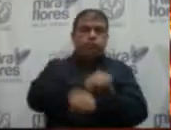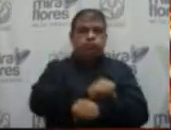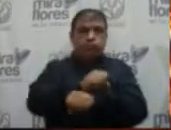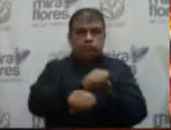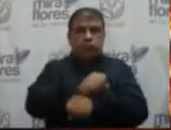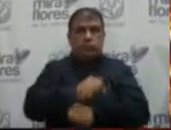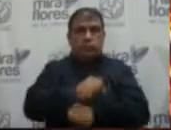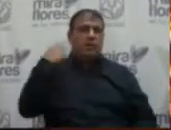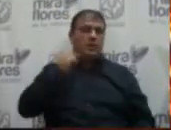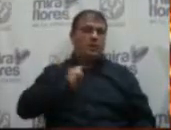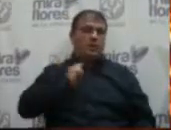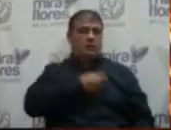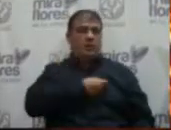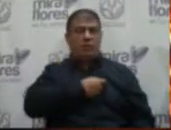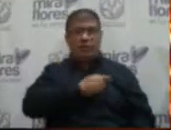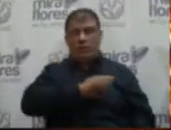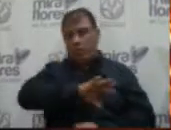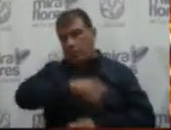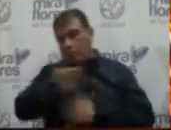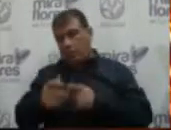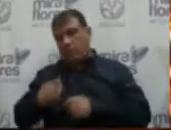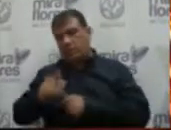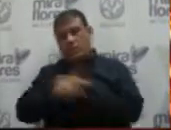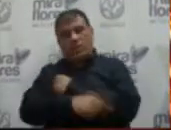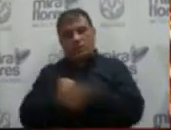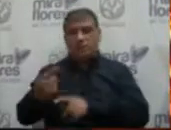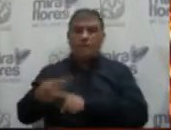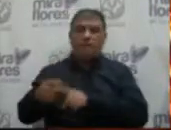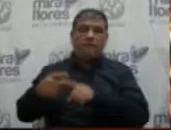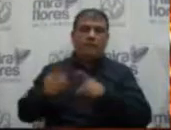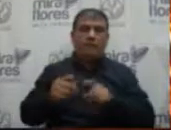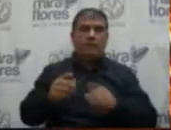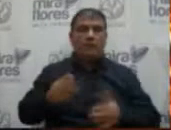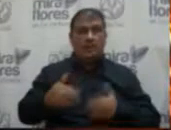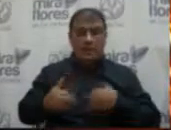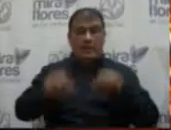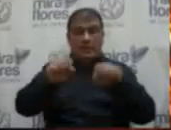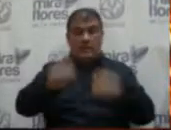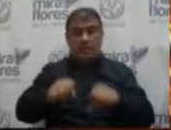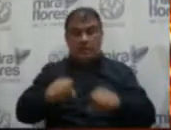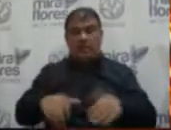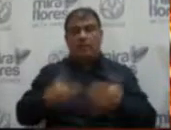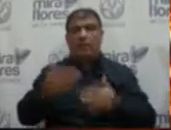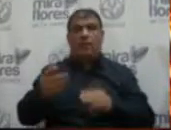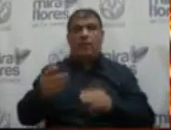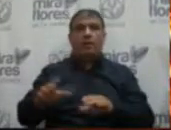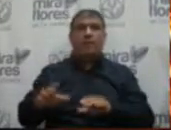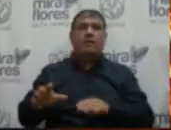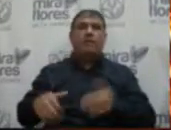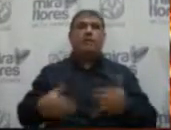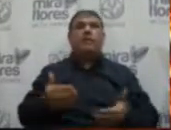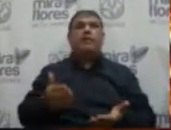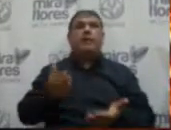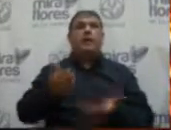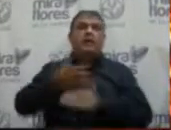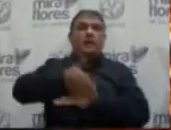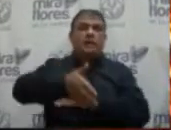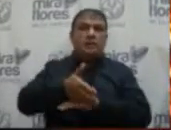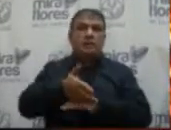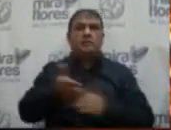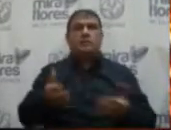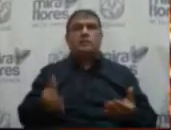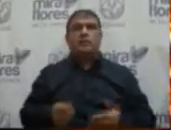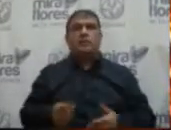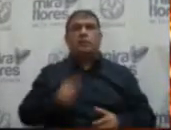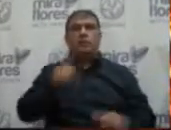de cualquiera otra extranjera, y que para que se proceda a su sanción por medio de